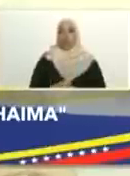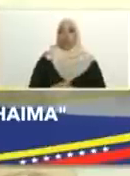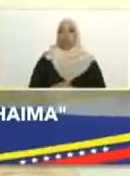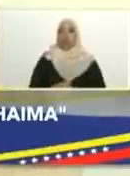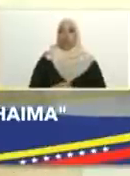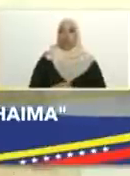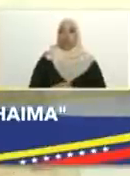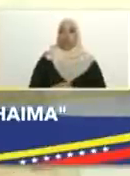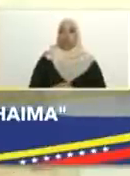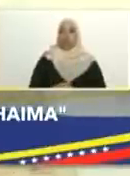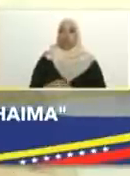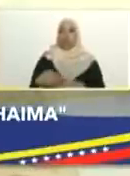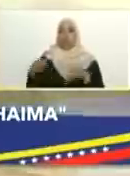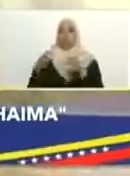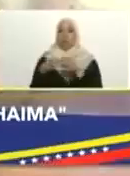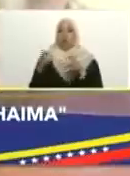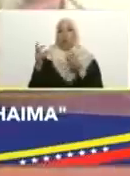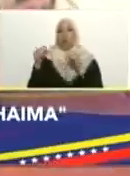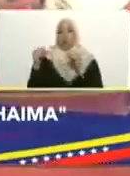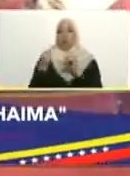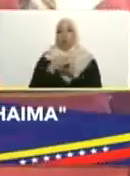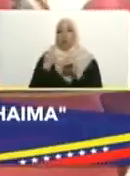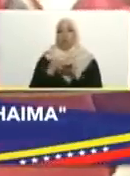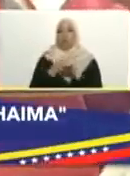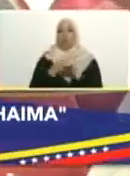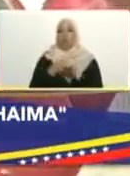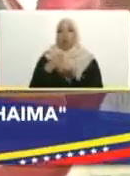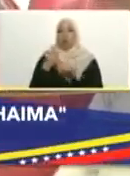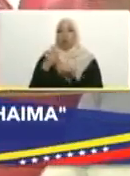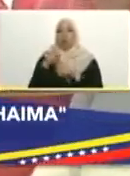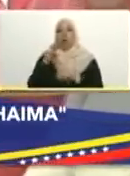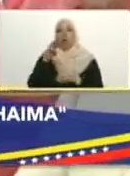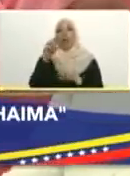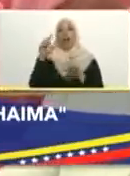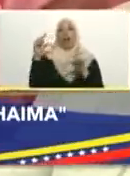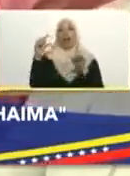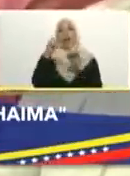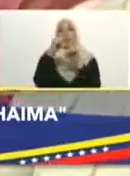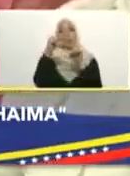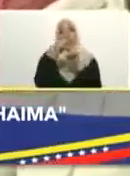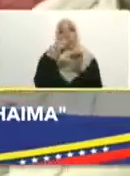En esta macolla estuve hablando. Bueno, ¿de dónde viene la palabra macolla?